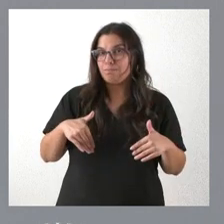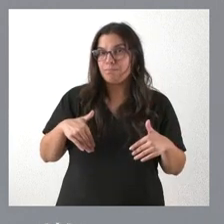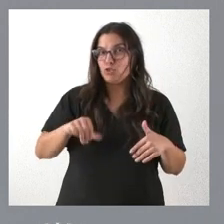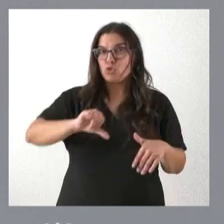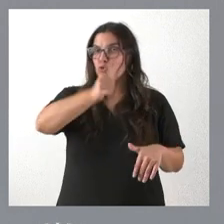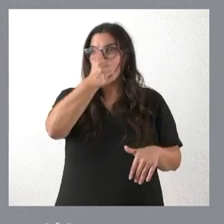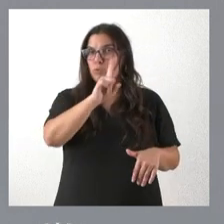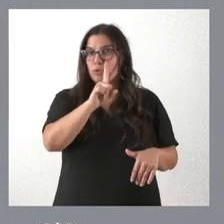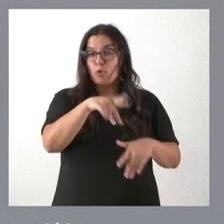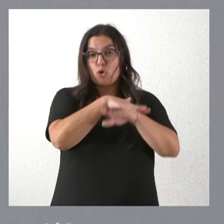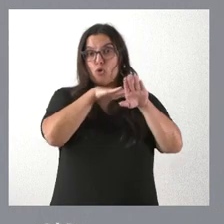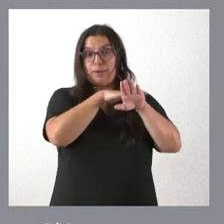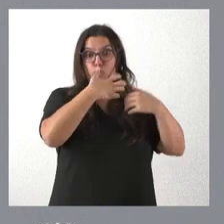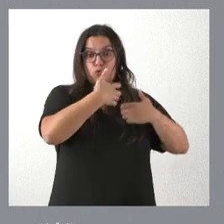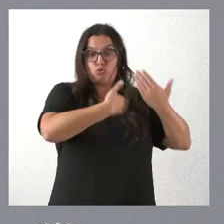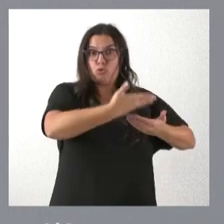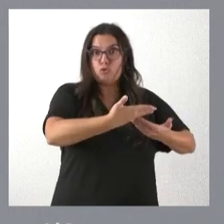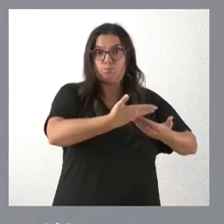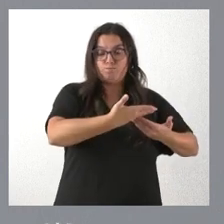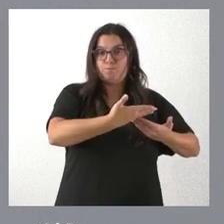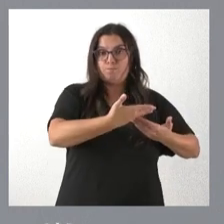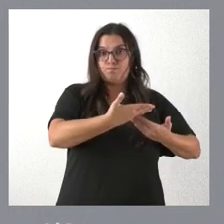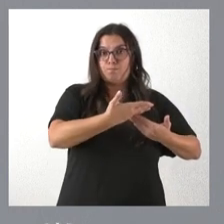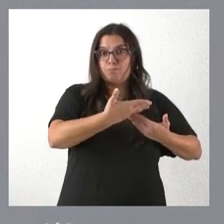aprobar por parte del anterior gobierno pero